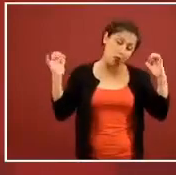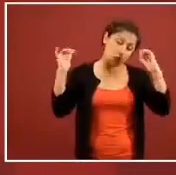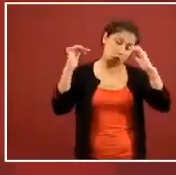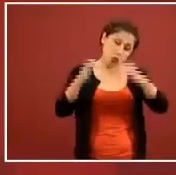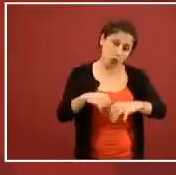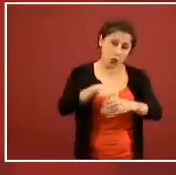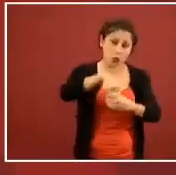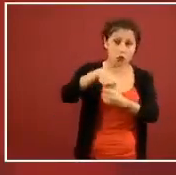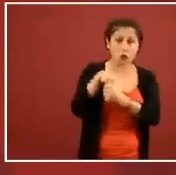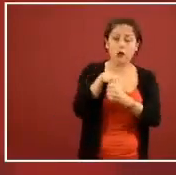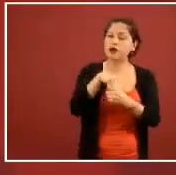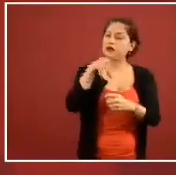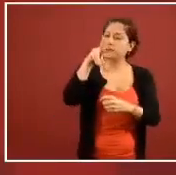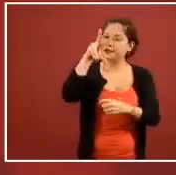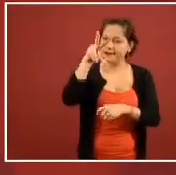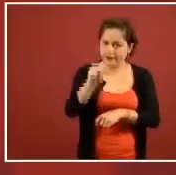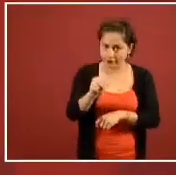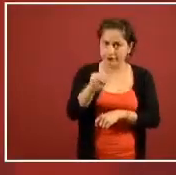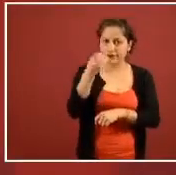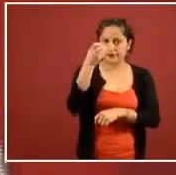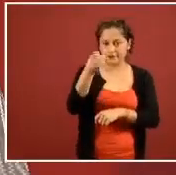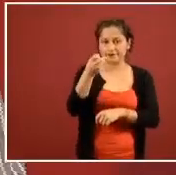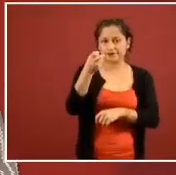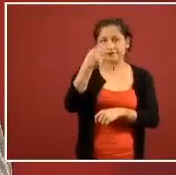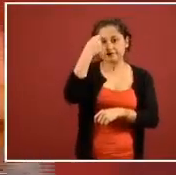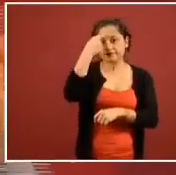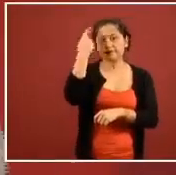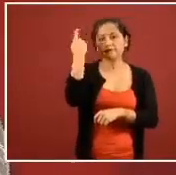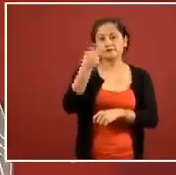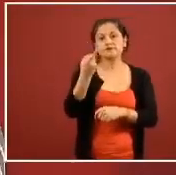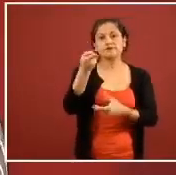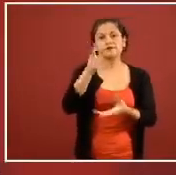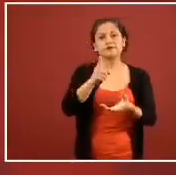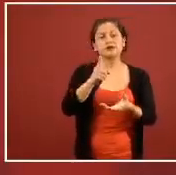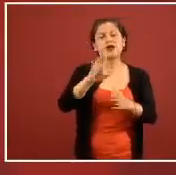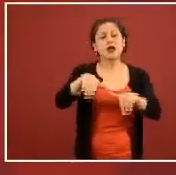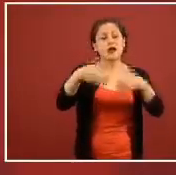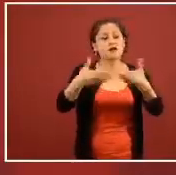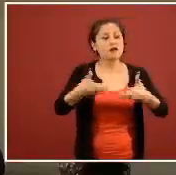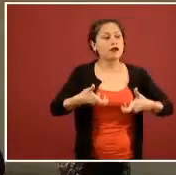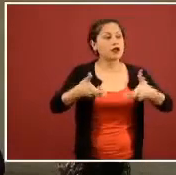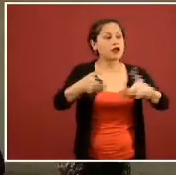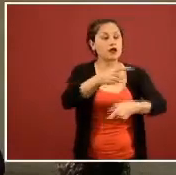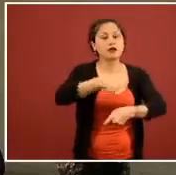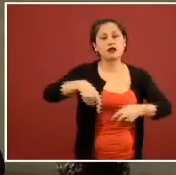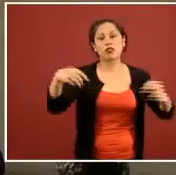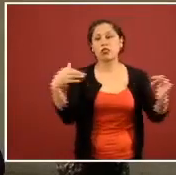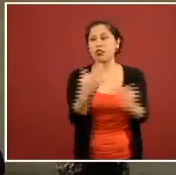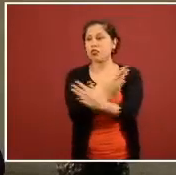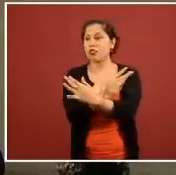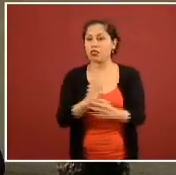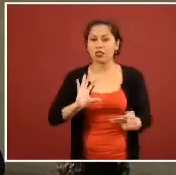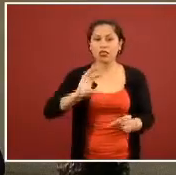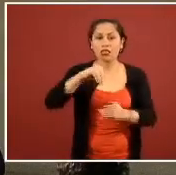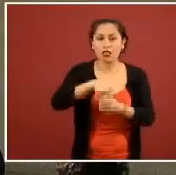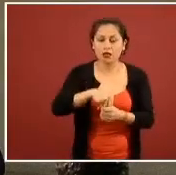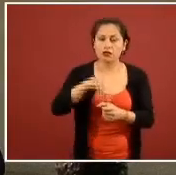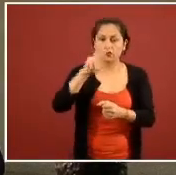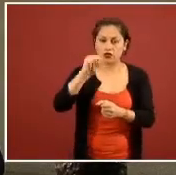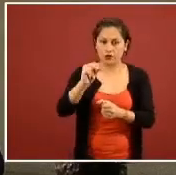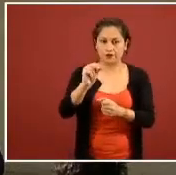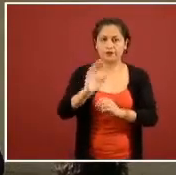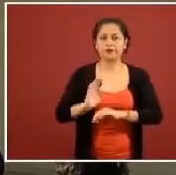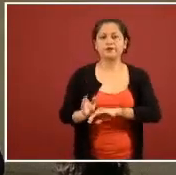en plazas públicas, en el espacio público, para que no haya más de 50 personas reunidas a un tiempo. La fase